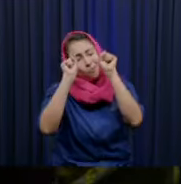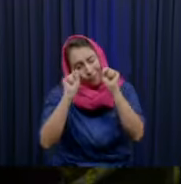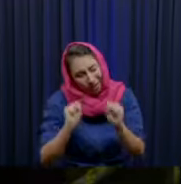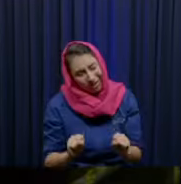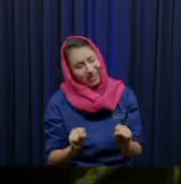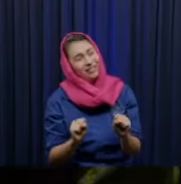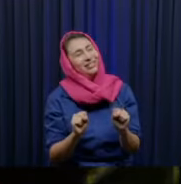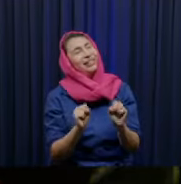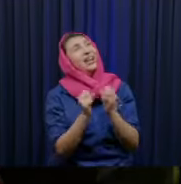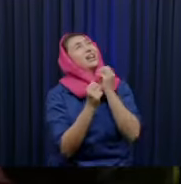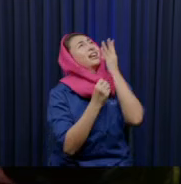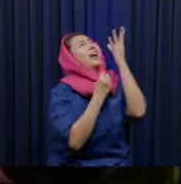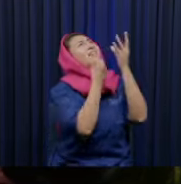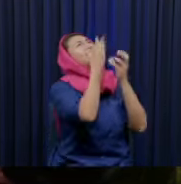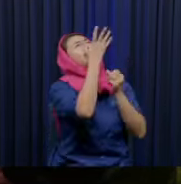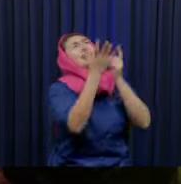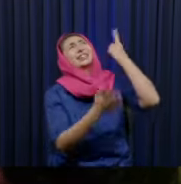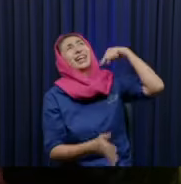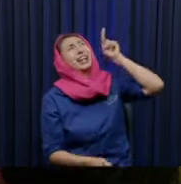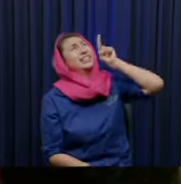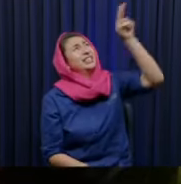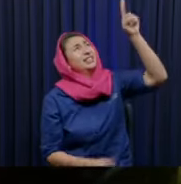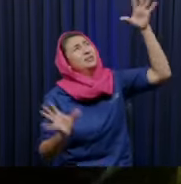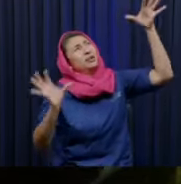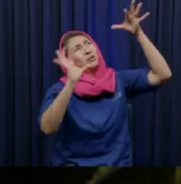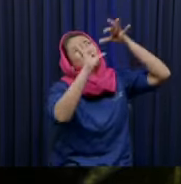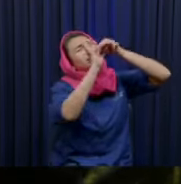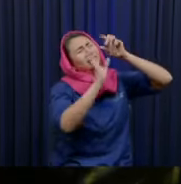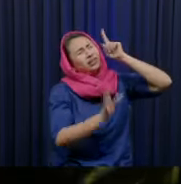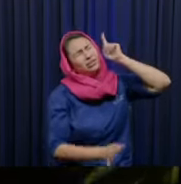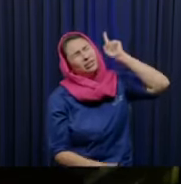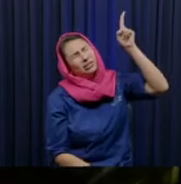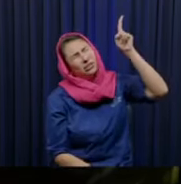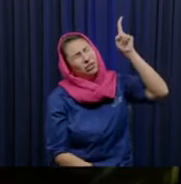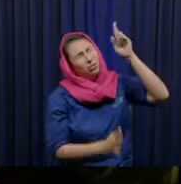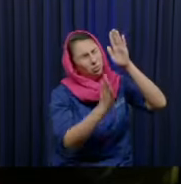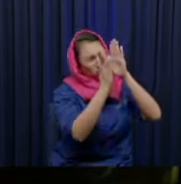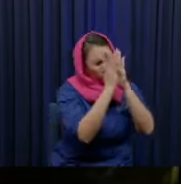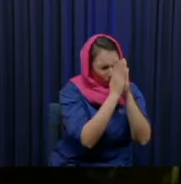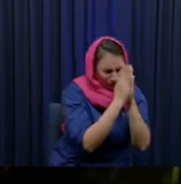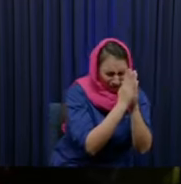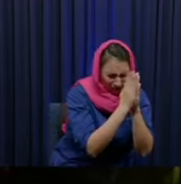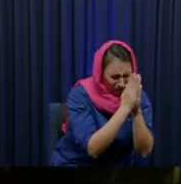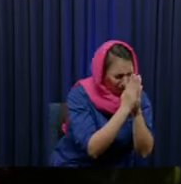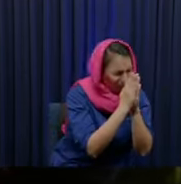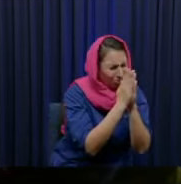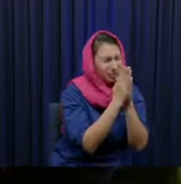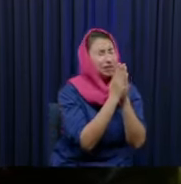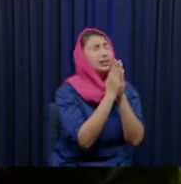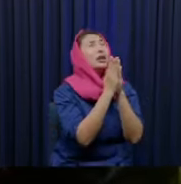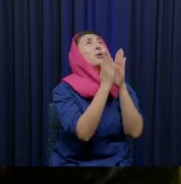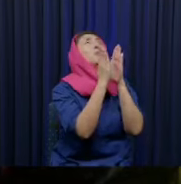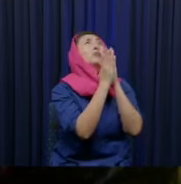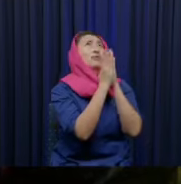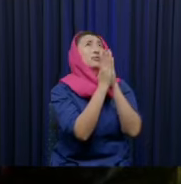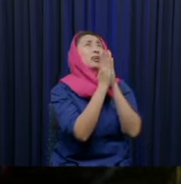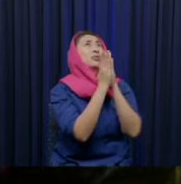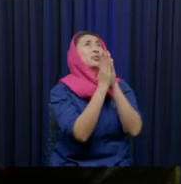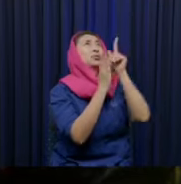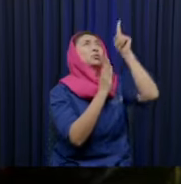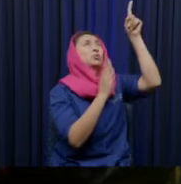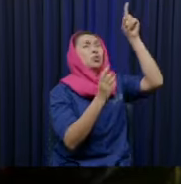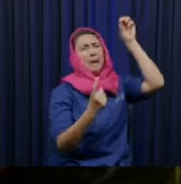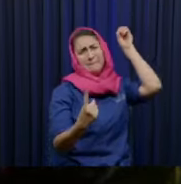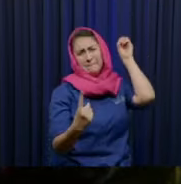halal. Señor, en el nombre de Jesús, permite que nuestros niños sean bendecidos con la